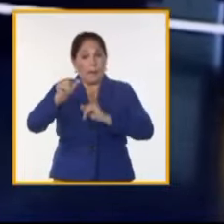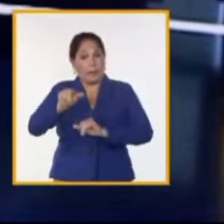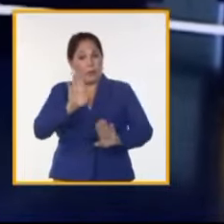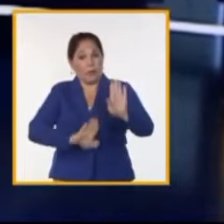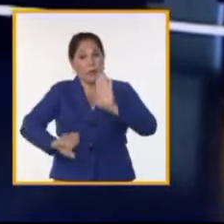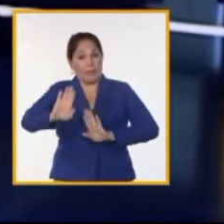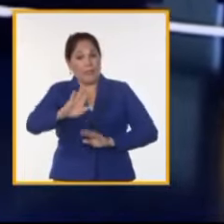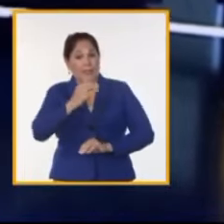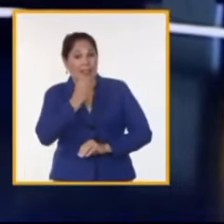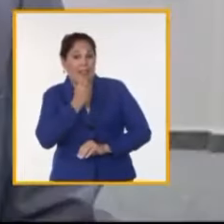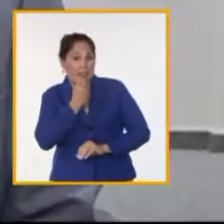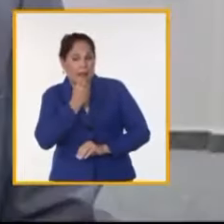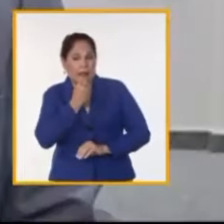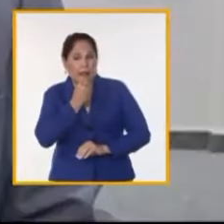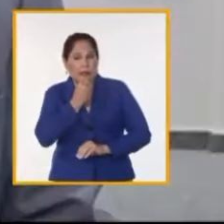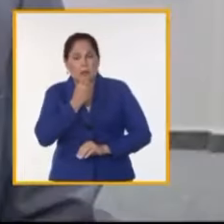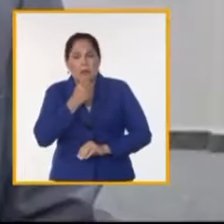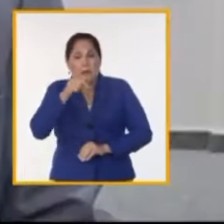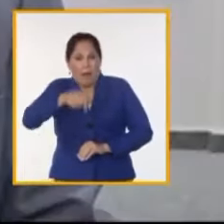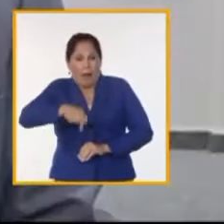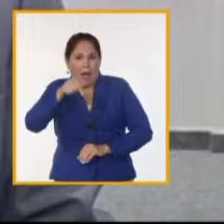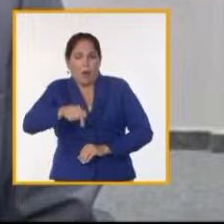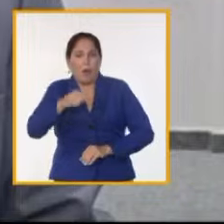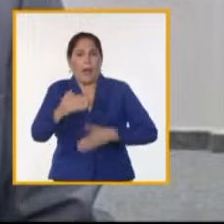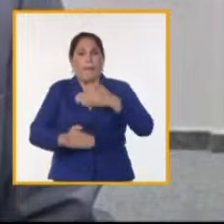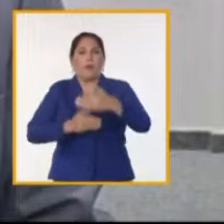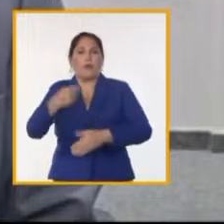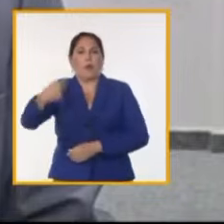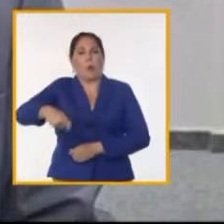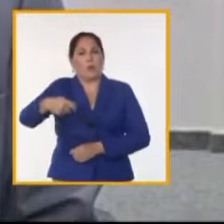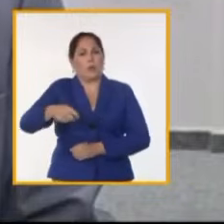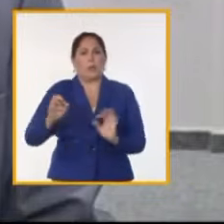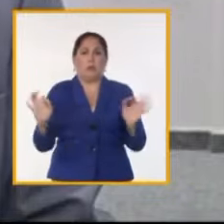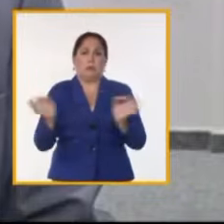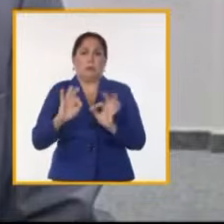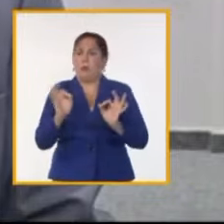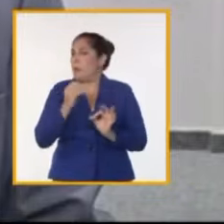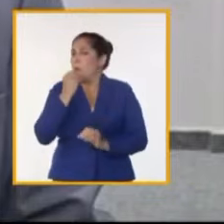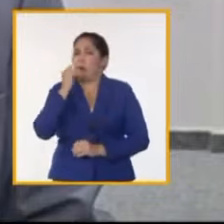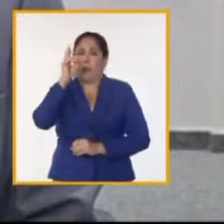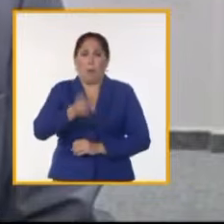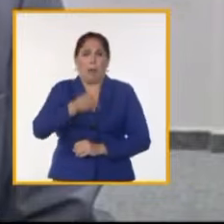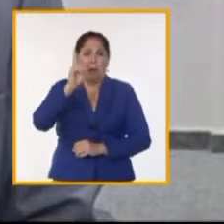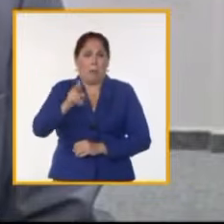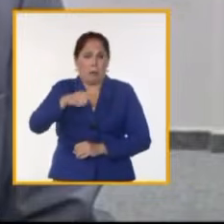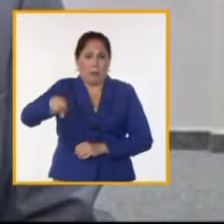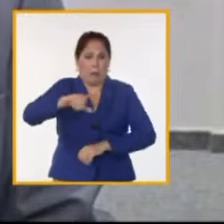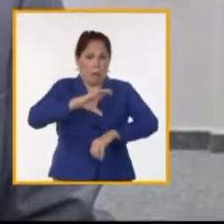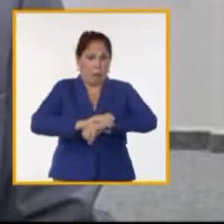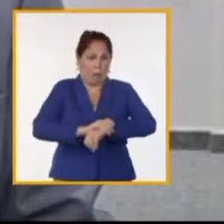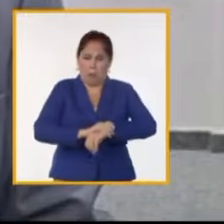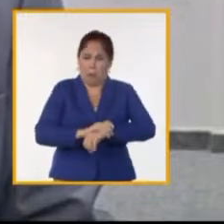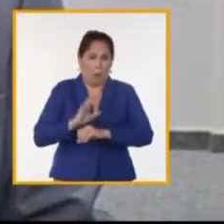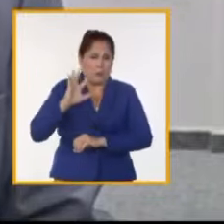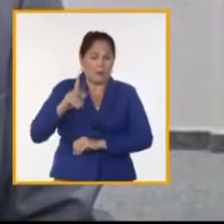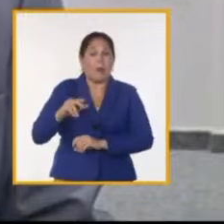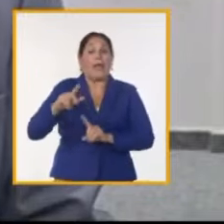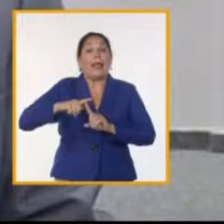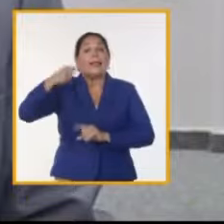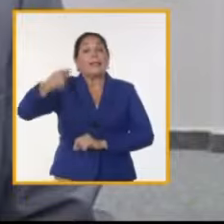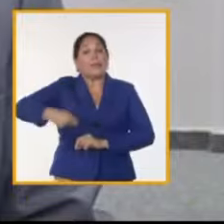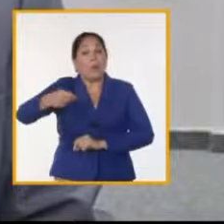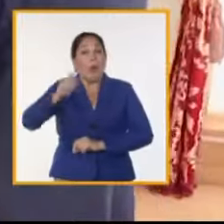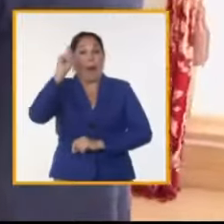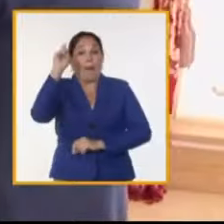israelí no corren el riesgo inmediato de ser procesados aunque se emitan las órdenes de detención sin embargo si el tribunal emite la